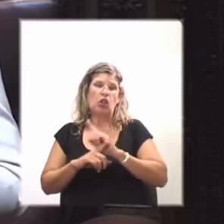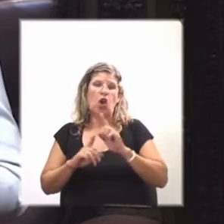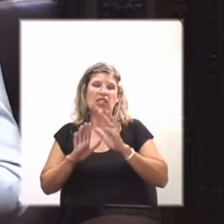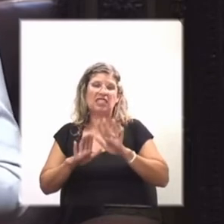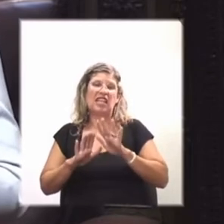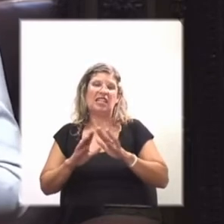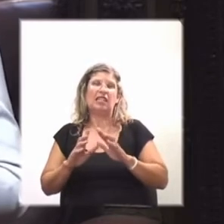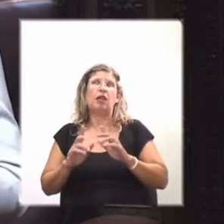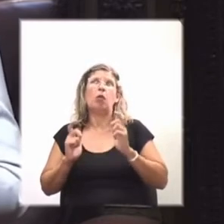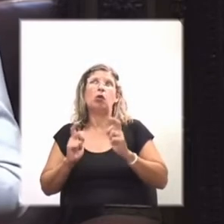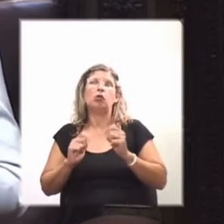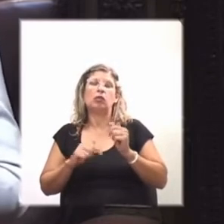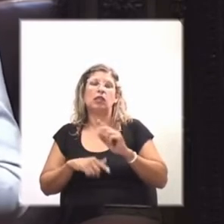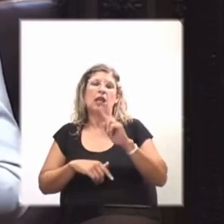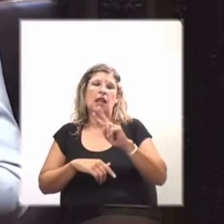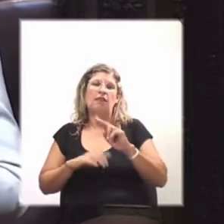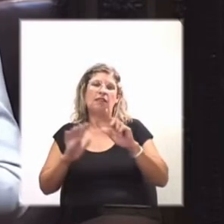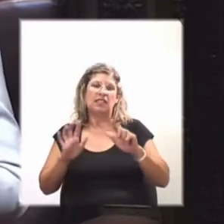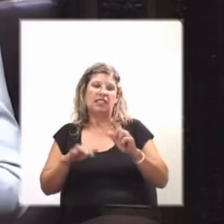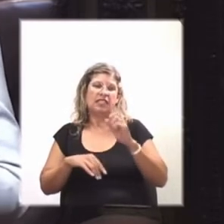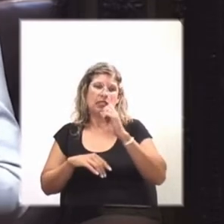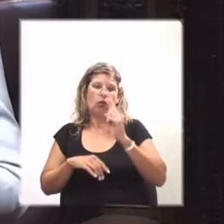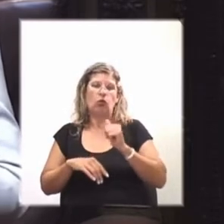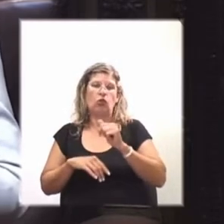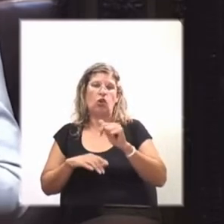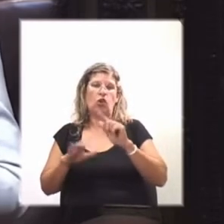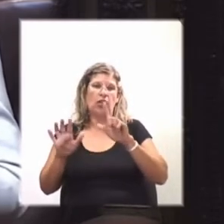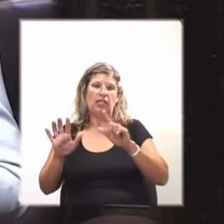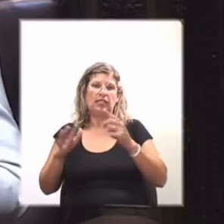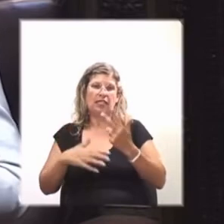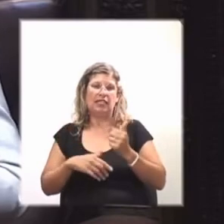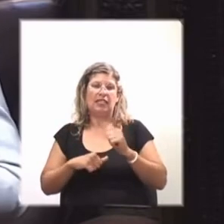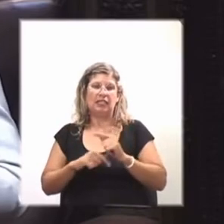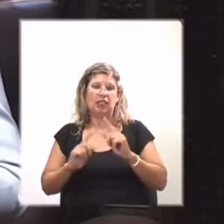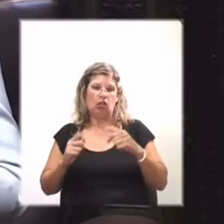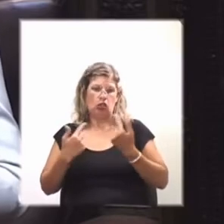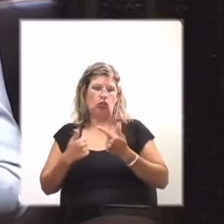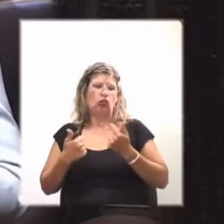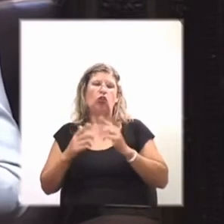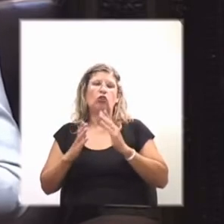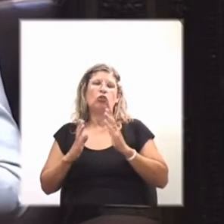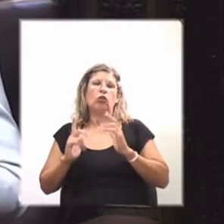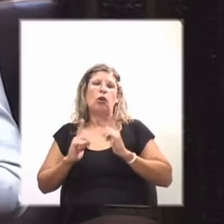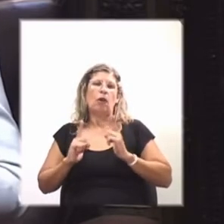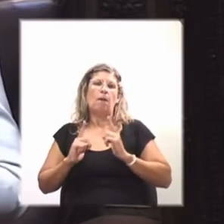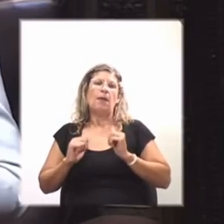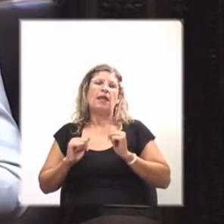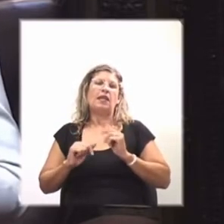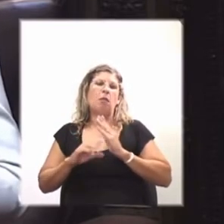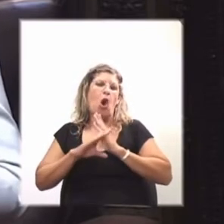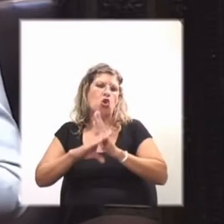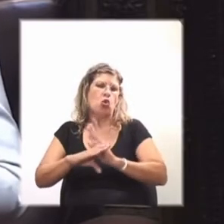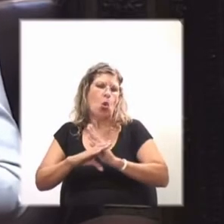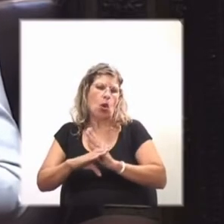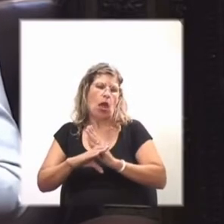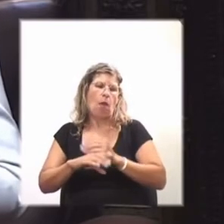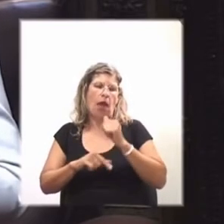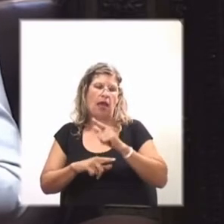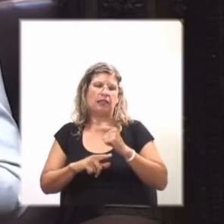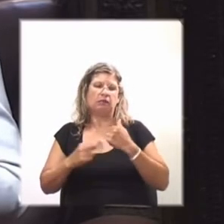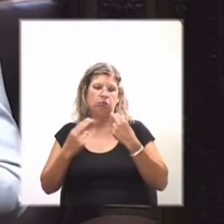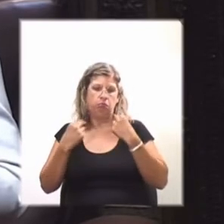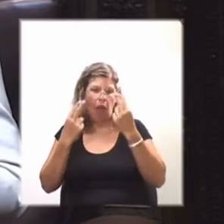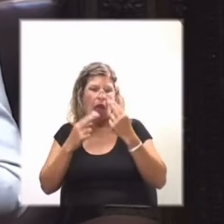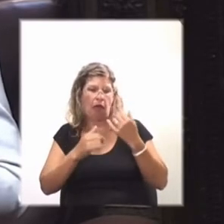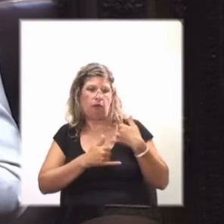el 27 de junio del 73. Esperemos que nunca más haya insubordinación militar al Poder